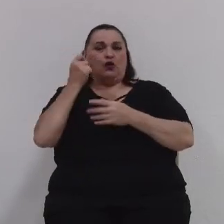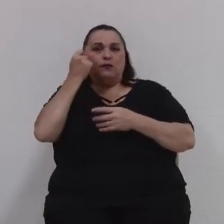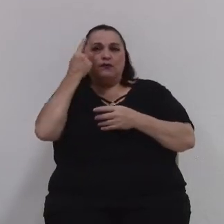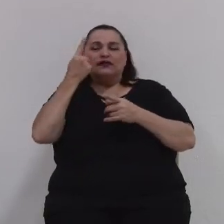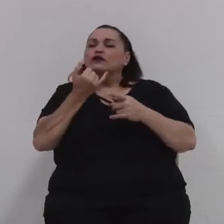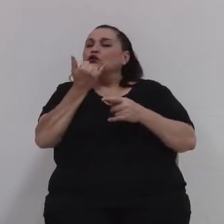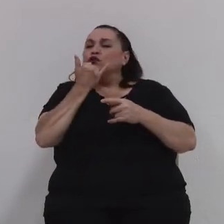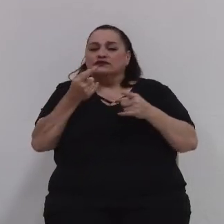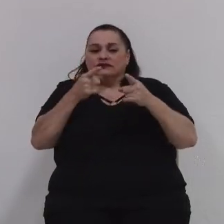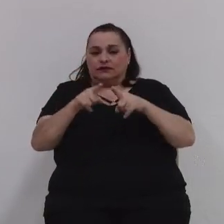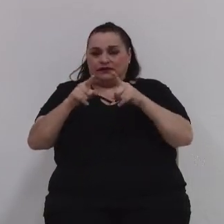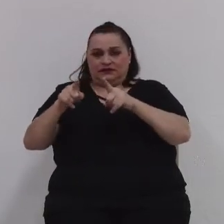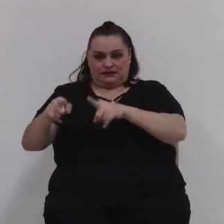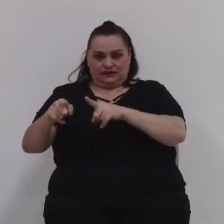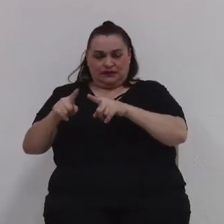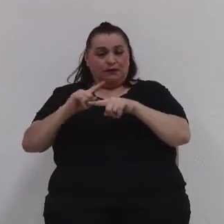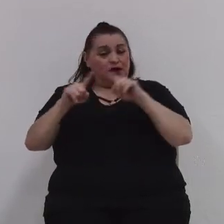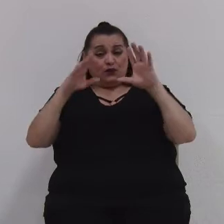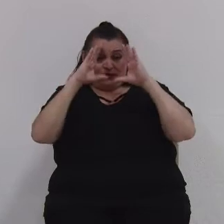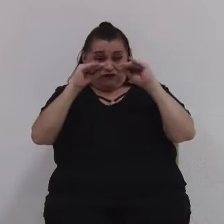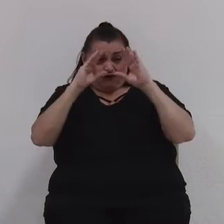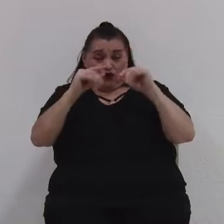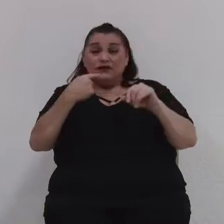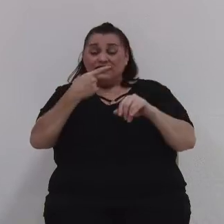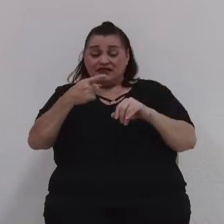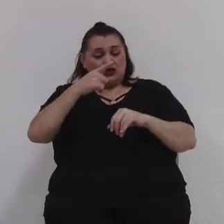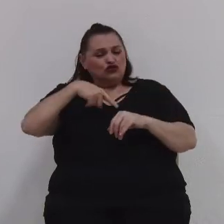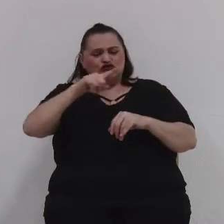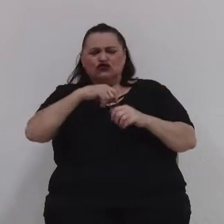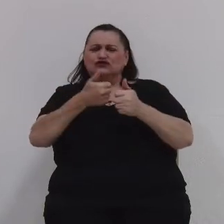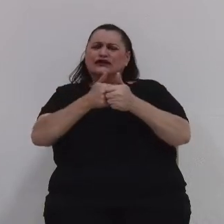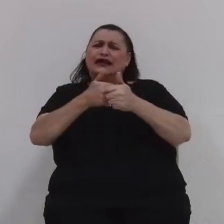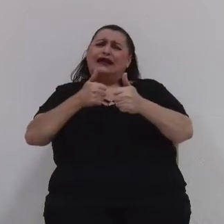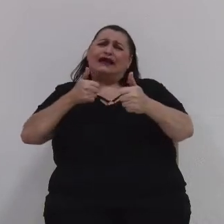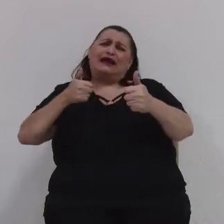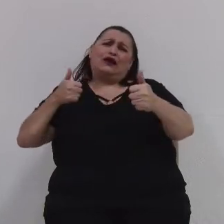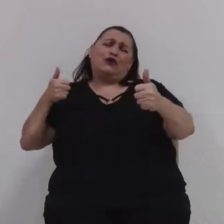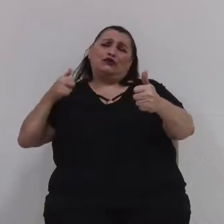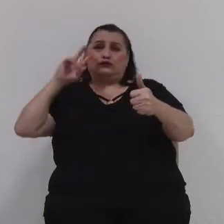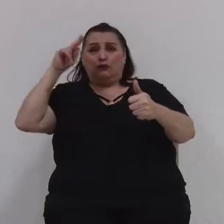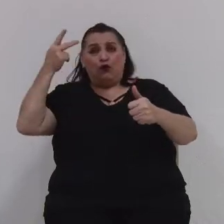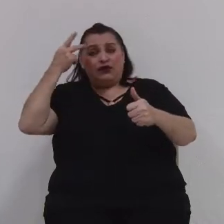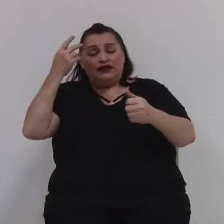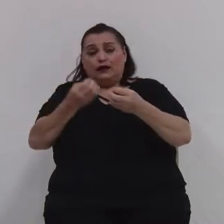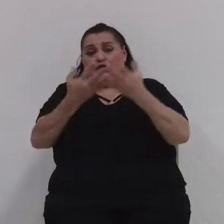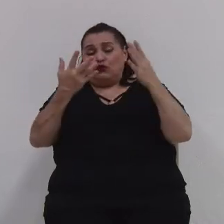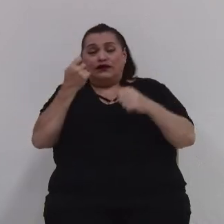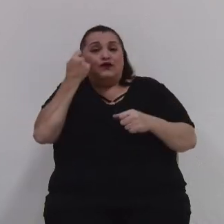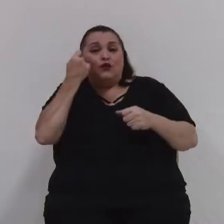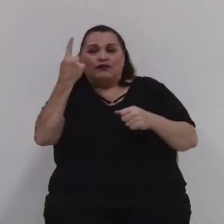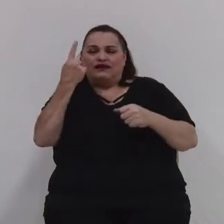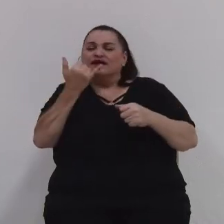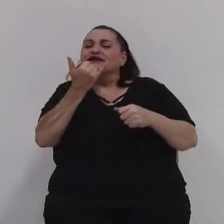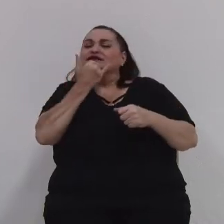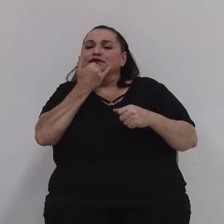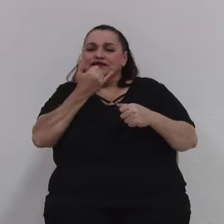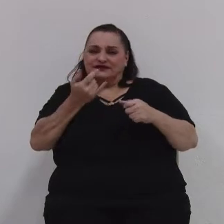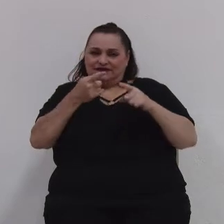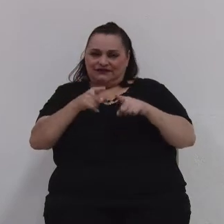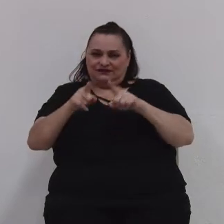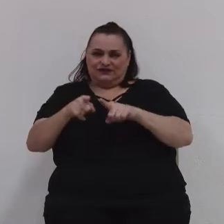sucediendo. Pero el informe nos dice, estamos bastante lejos de una política pública que comprenda qué es lo que está sucediendo, y